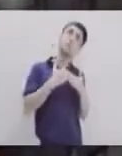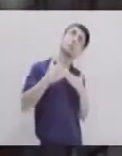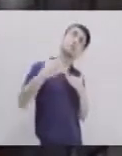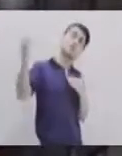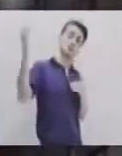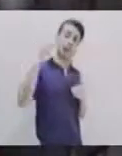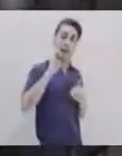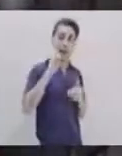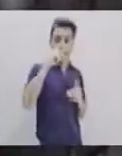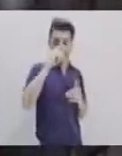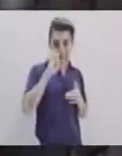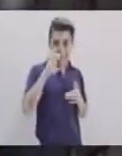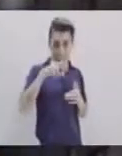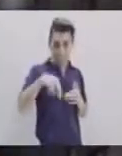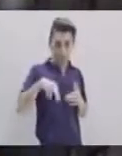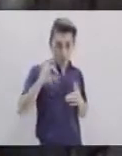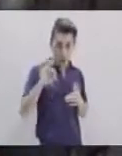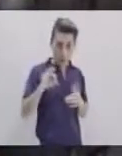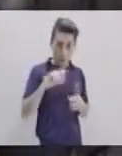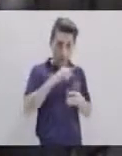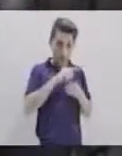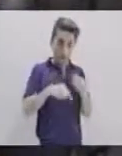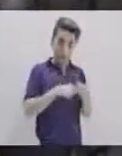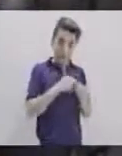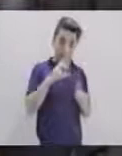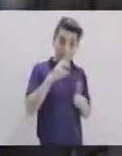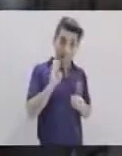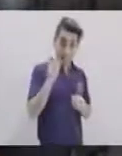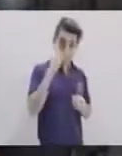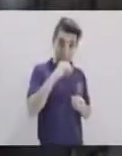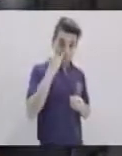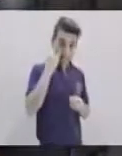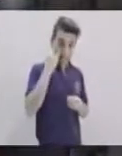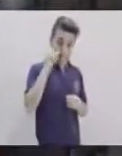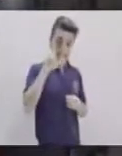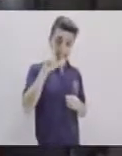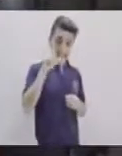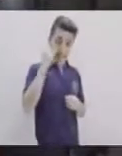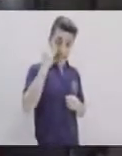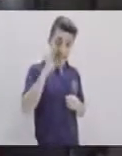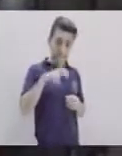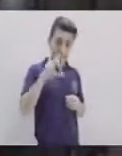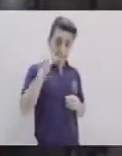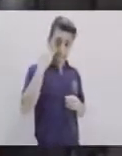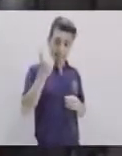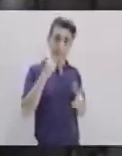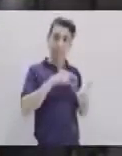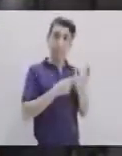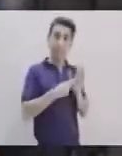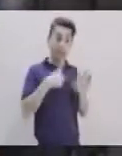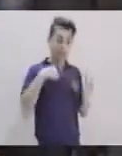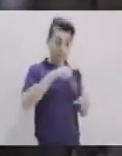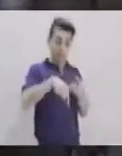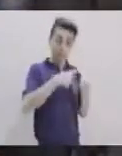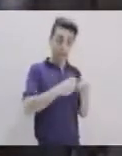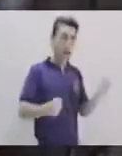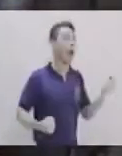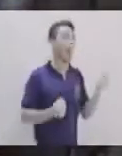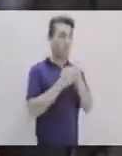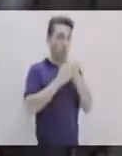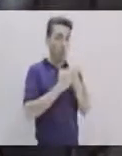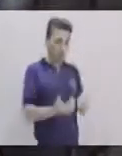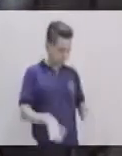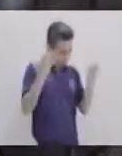Pero nosotros, las familias resilientes, son aquellas personas que te van a apoyar, que te van a animar, que te